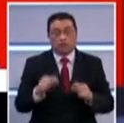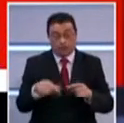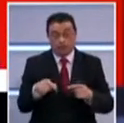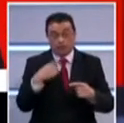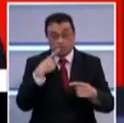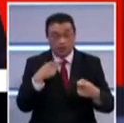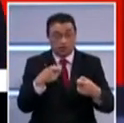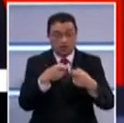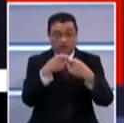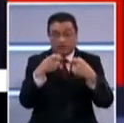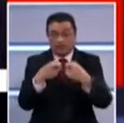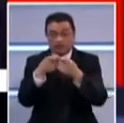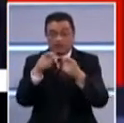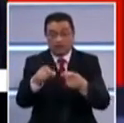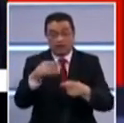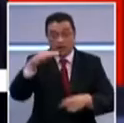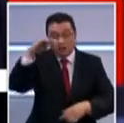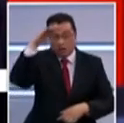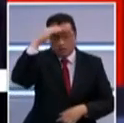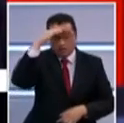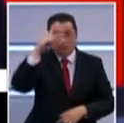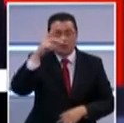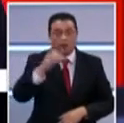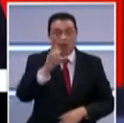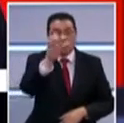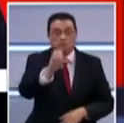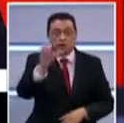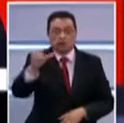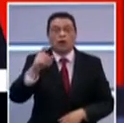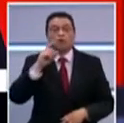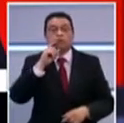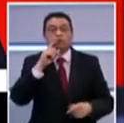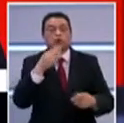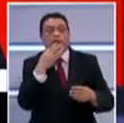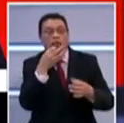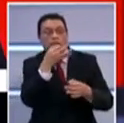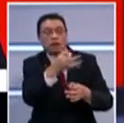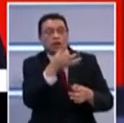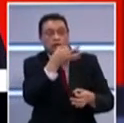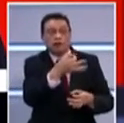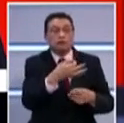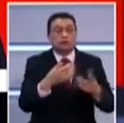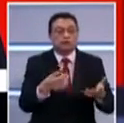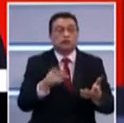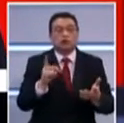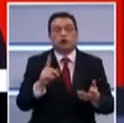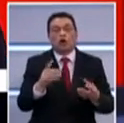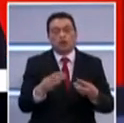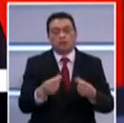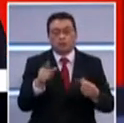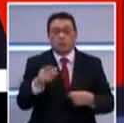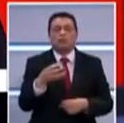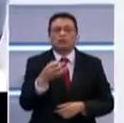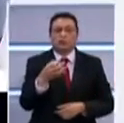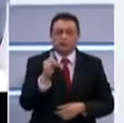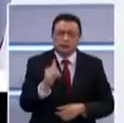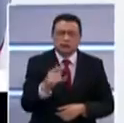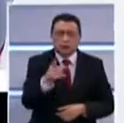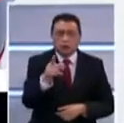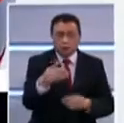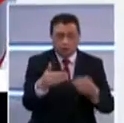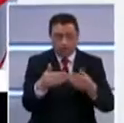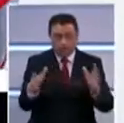el debate de lo que es la experiencia de personas a quien los recomienda me parece que en realidad a nuestra comunidad lo mismo porque usted ha tenido la